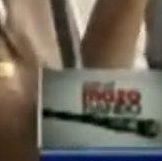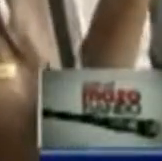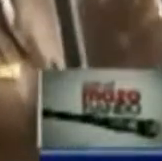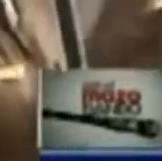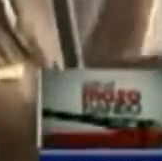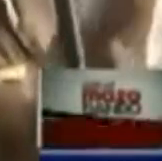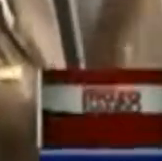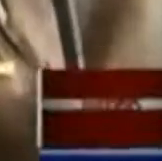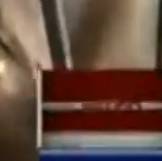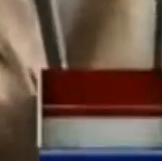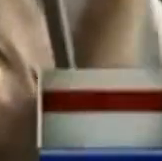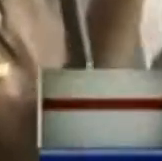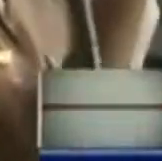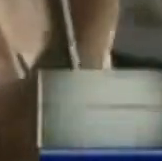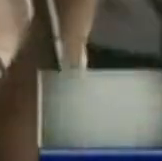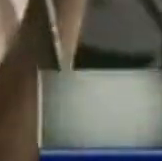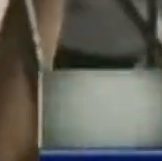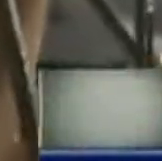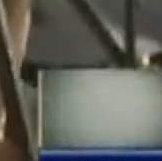amor